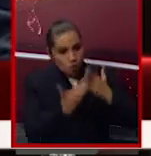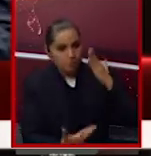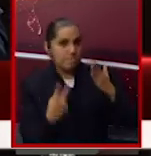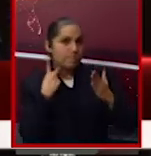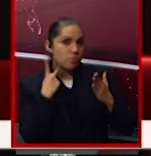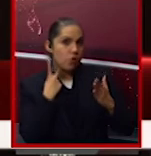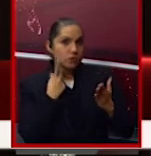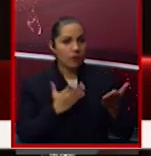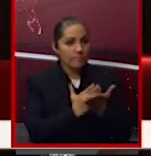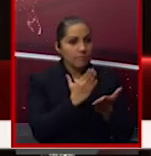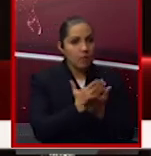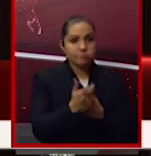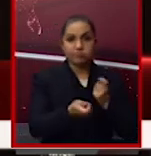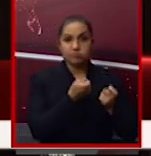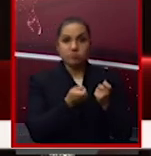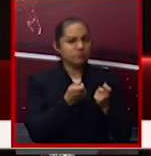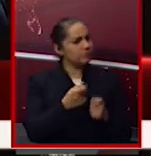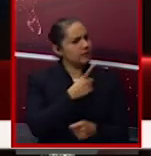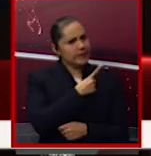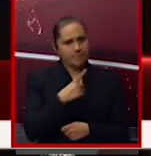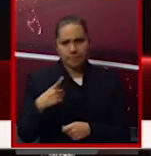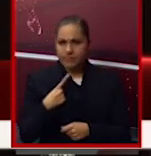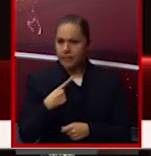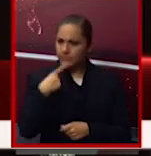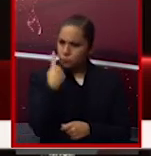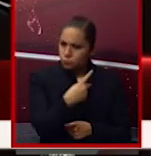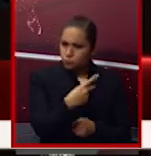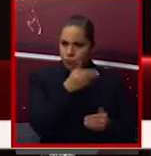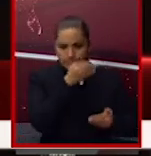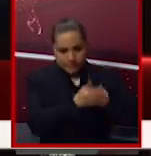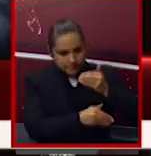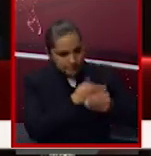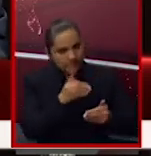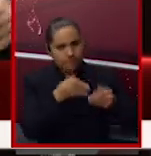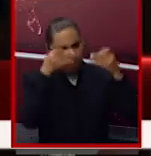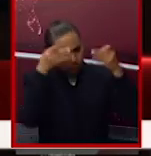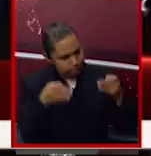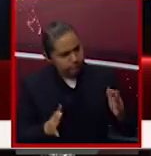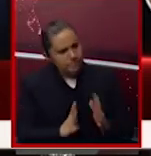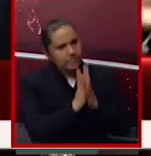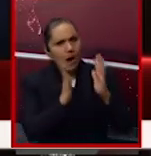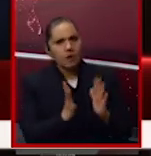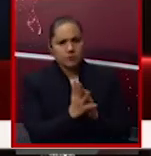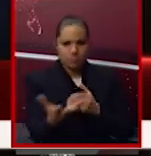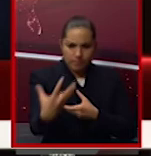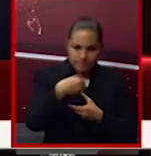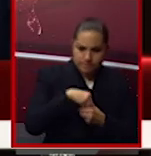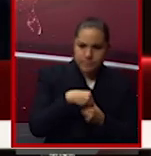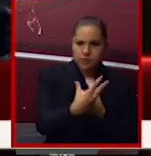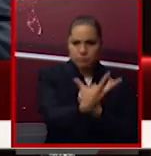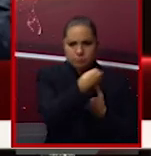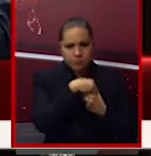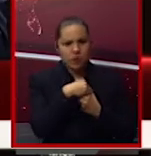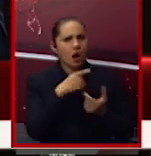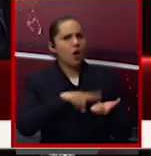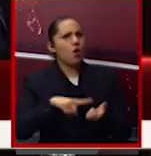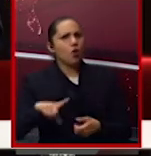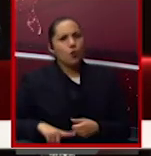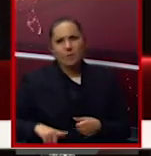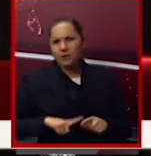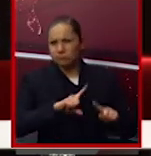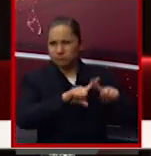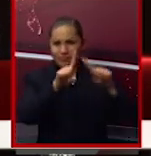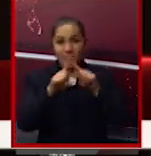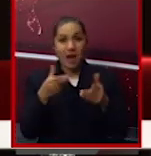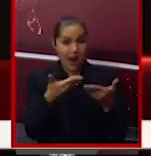se les sigue escatimando su participación en todos los sentidos y en todas las esferas. Y ayer en el Senado vivimos una